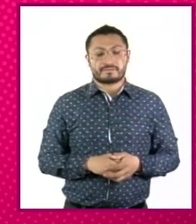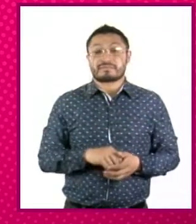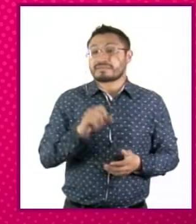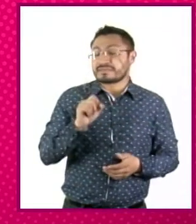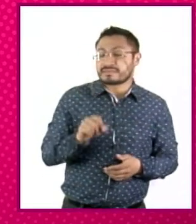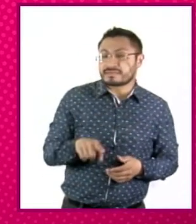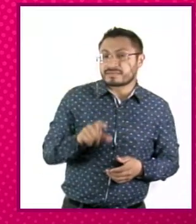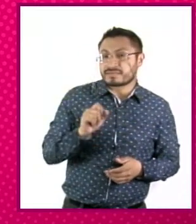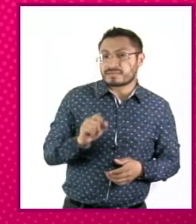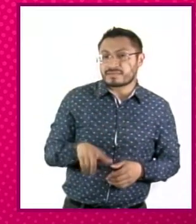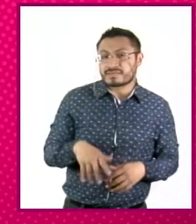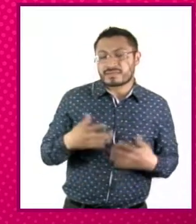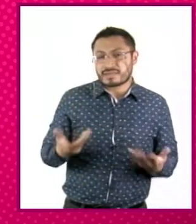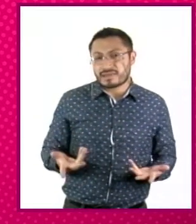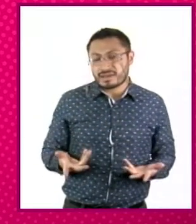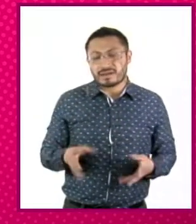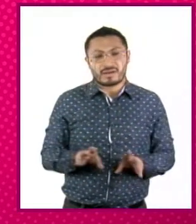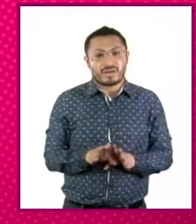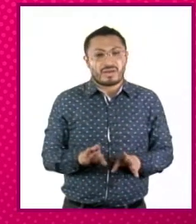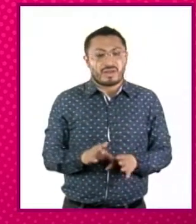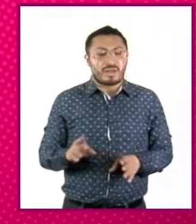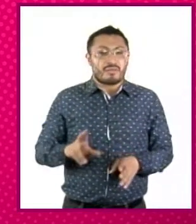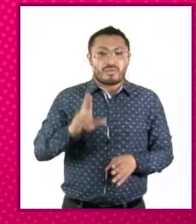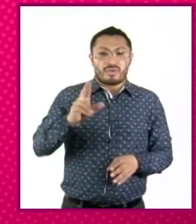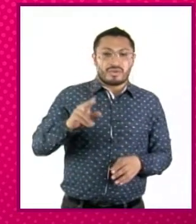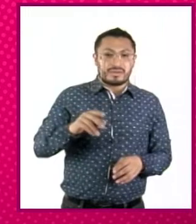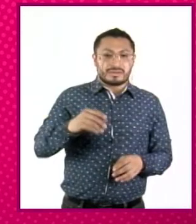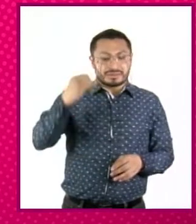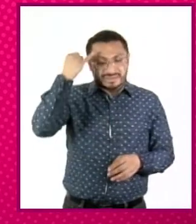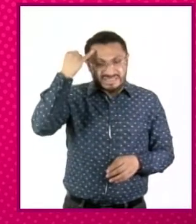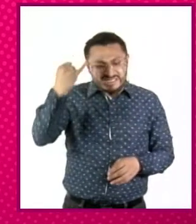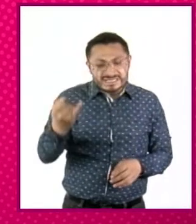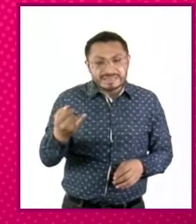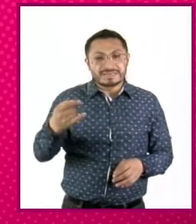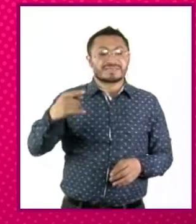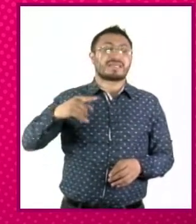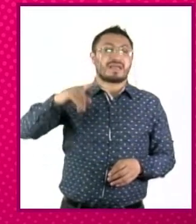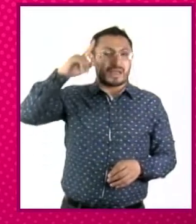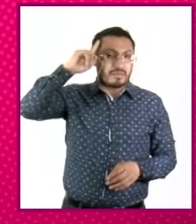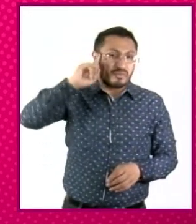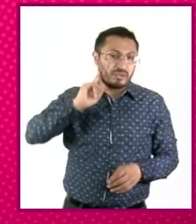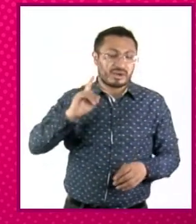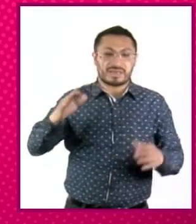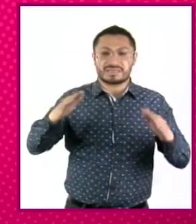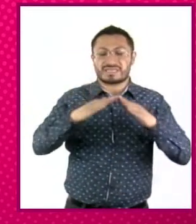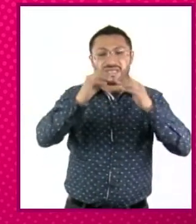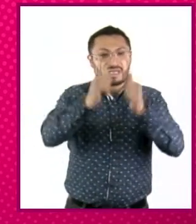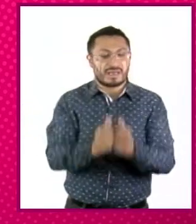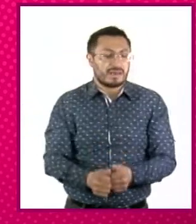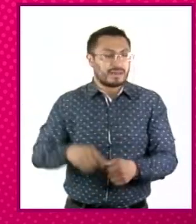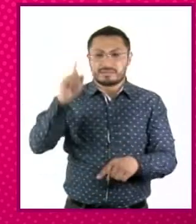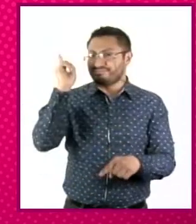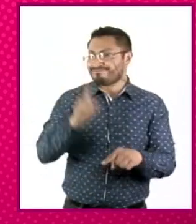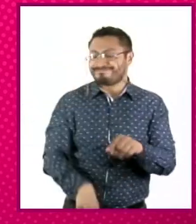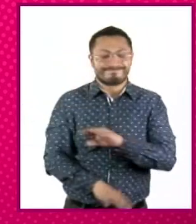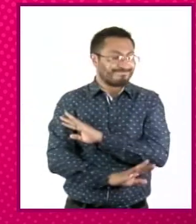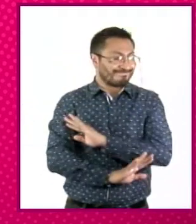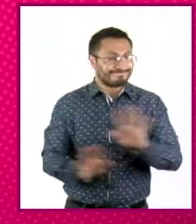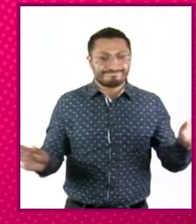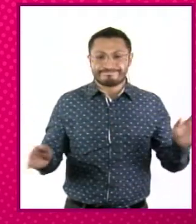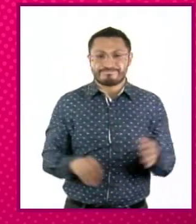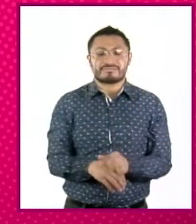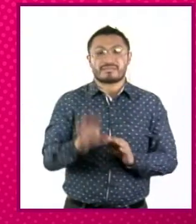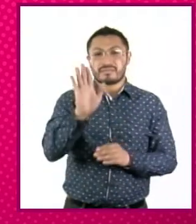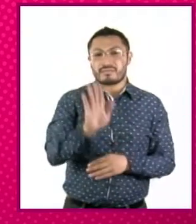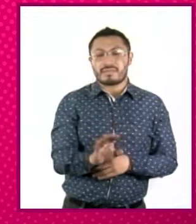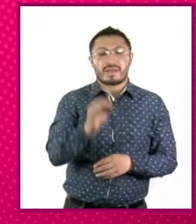que se desnaturaliza la idea de que las mujeres tienen que estar en el hogar. Esto pareciera una obviedad